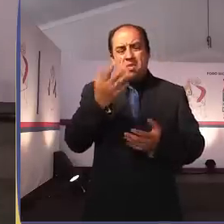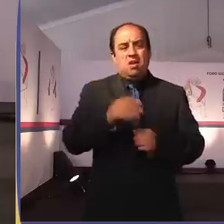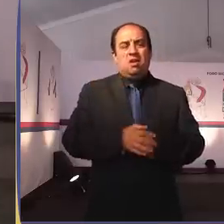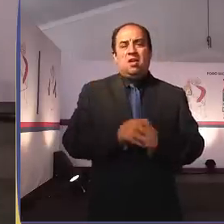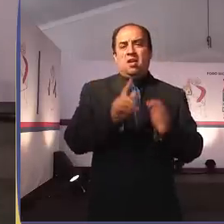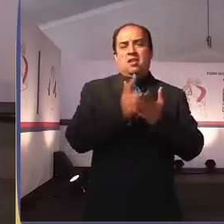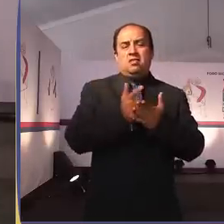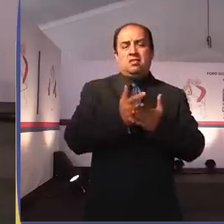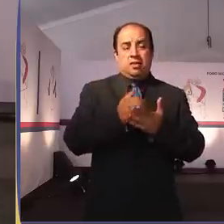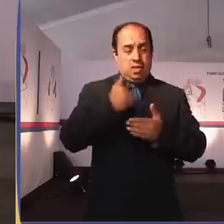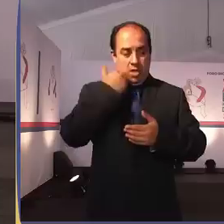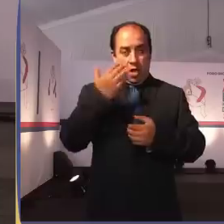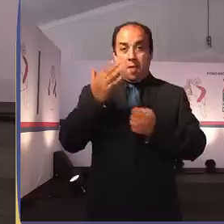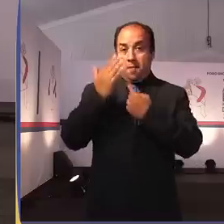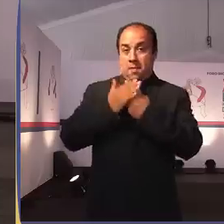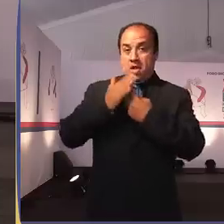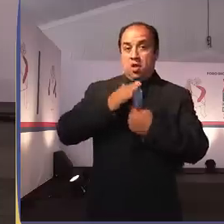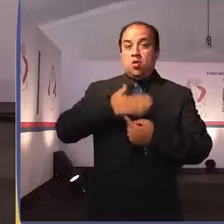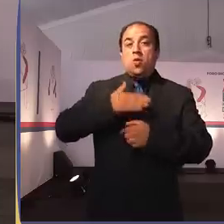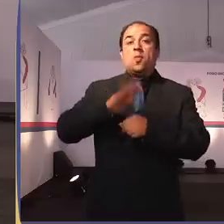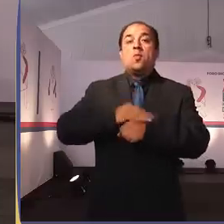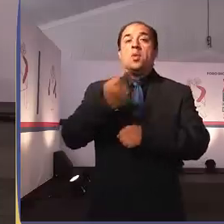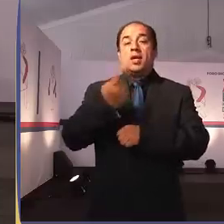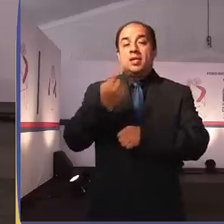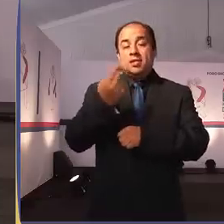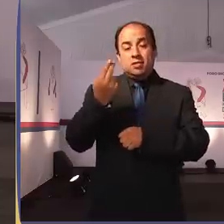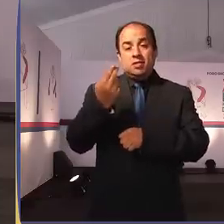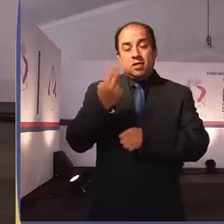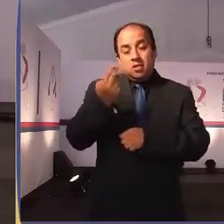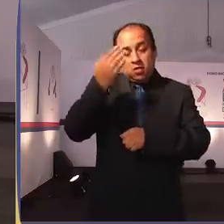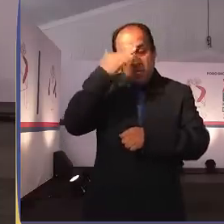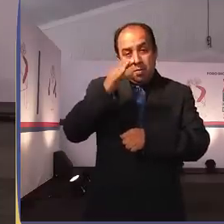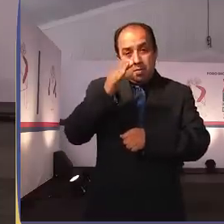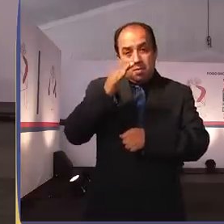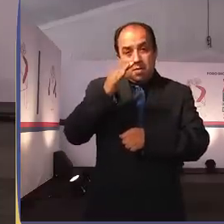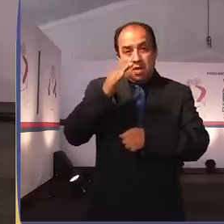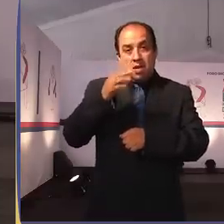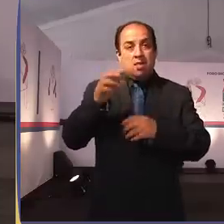Quiero que me convenzas. ¿Por qué debo saber sobre la batalla de Puebla?